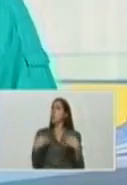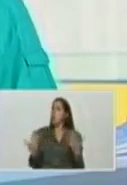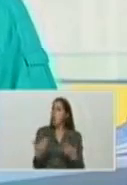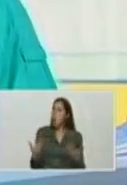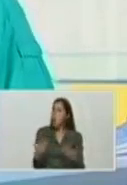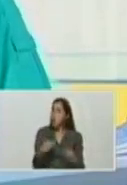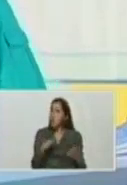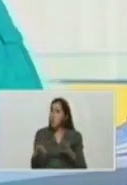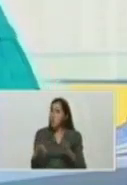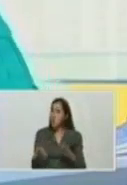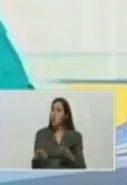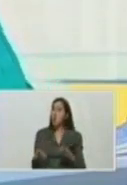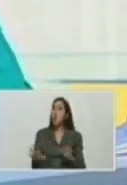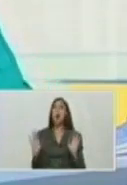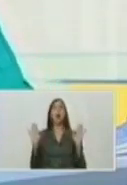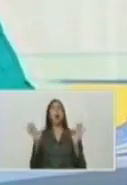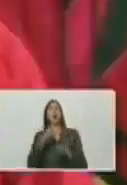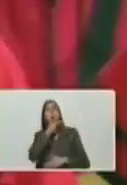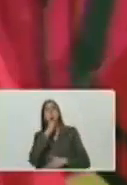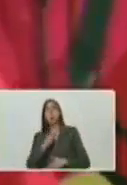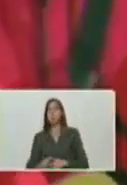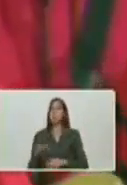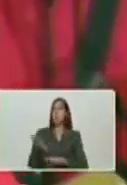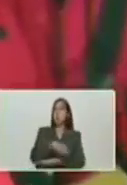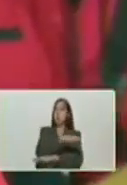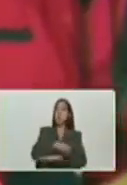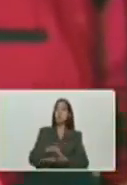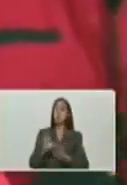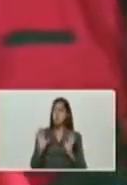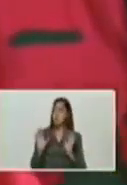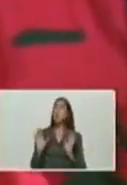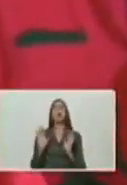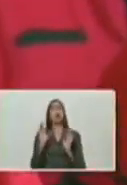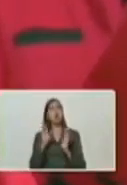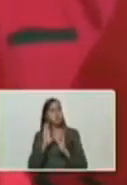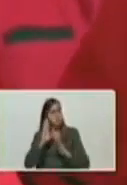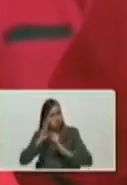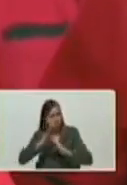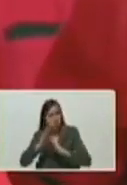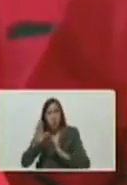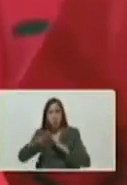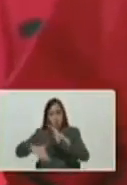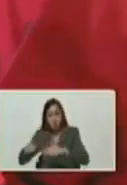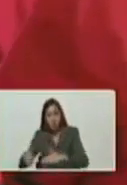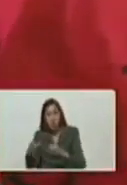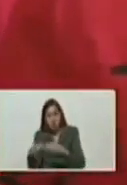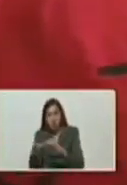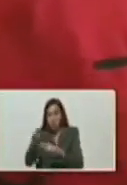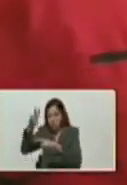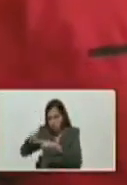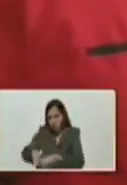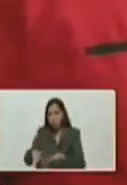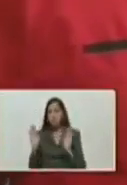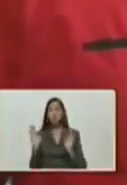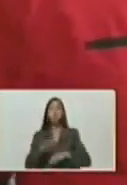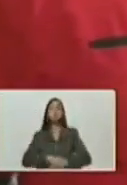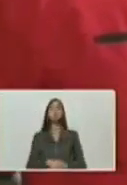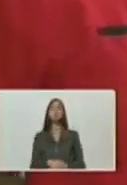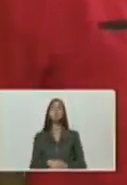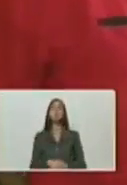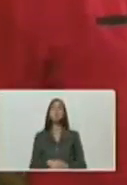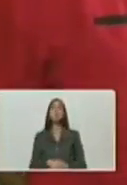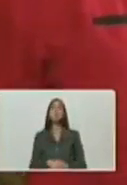Son mis deseos. Ay, papá, ya le vamos a dar. A la mitad del programa le metemos Son mis deseos. ¿Les parece? Y se encuentra entre